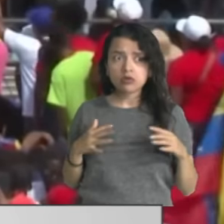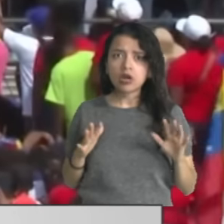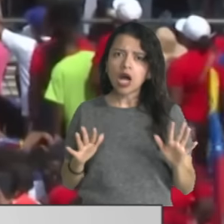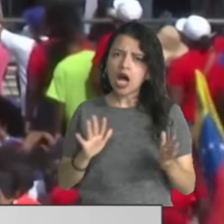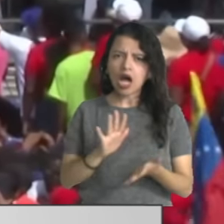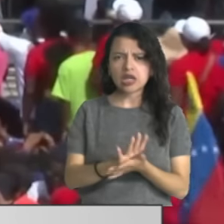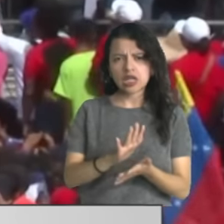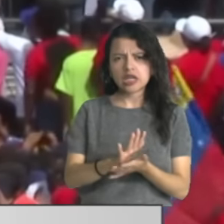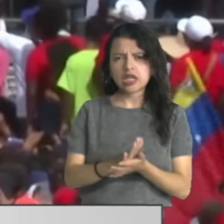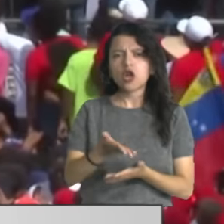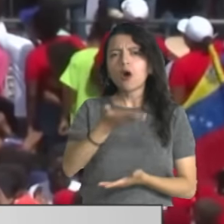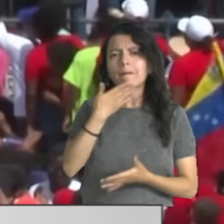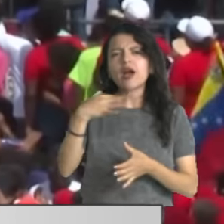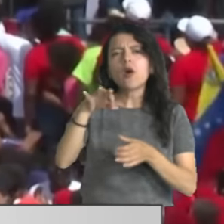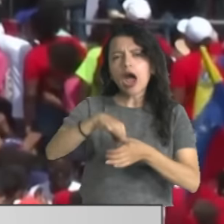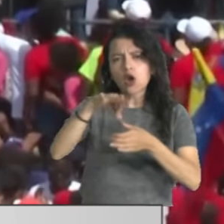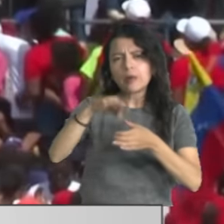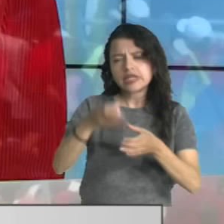se tome una manzanilla.